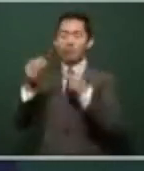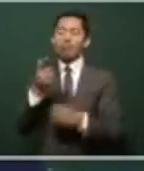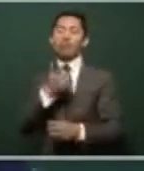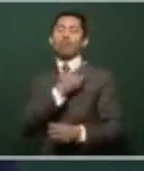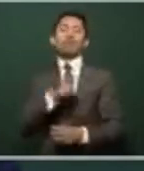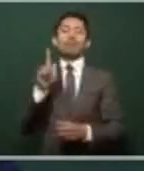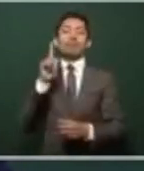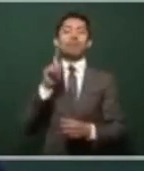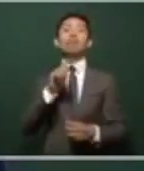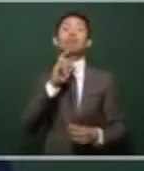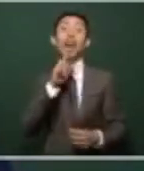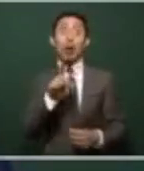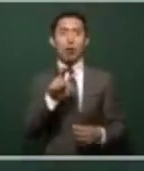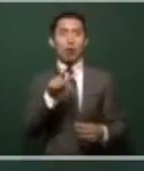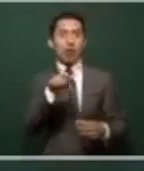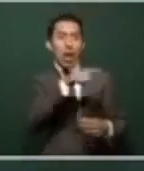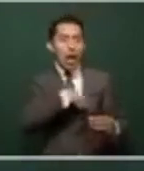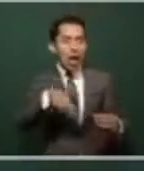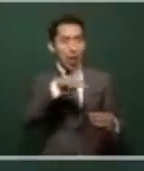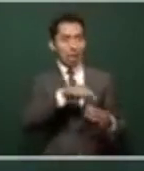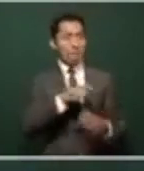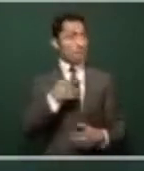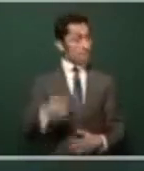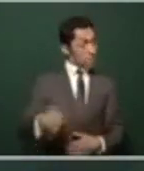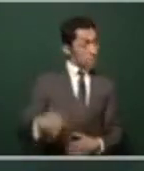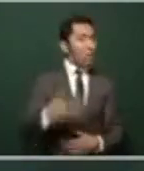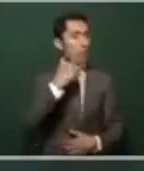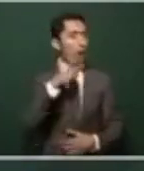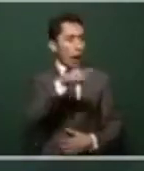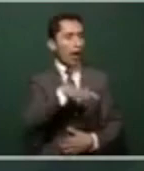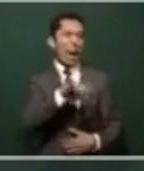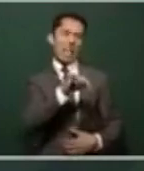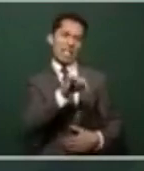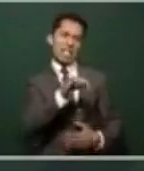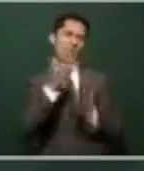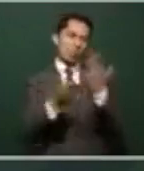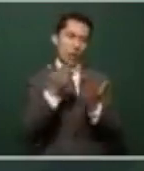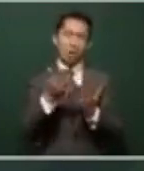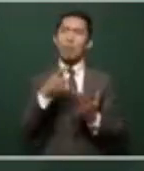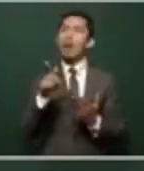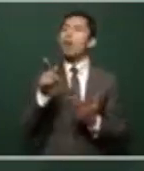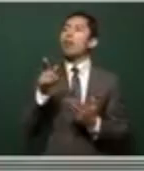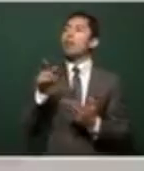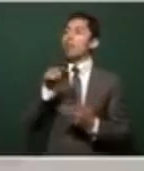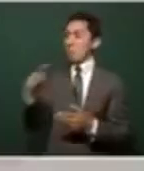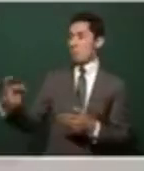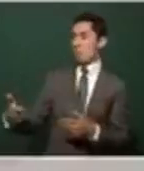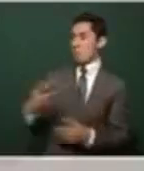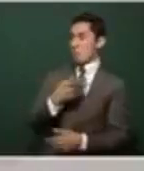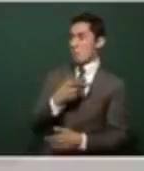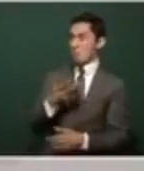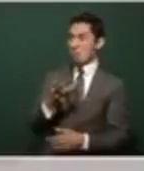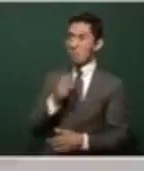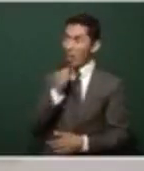tuviera dinero para pagar colegiaturas, y la educación no es